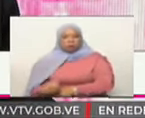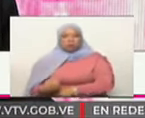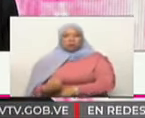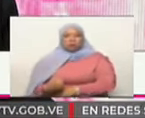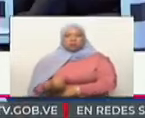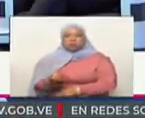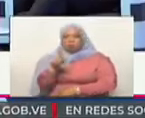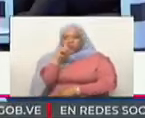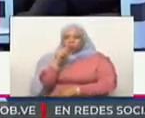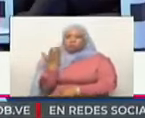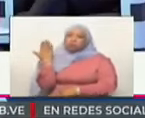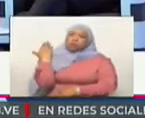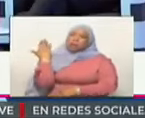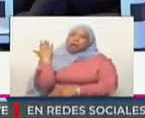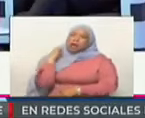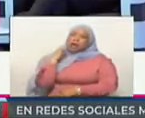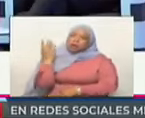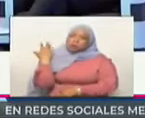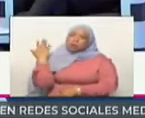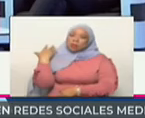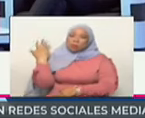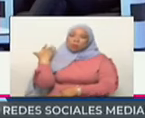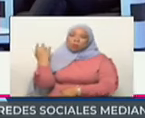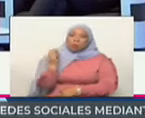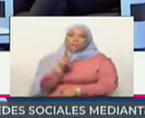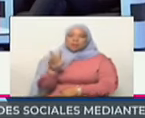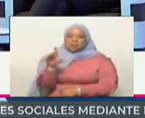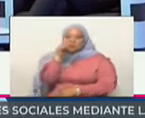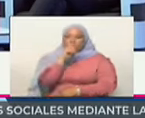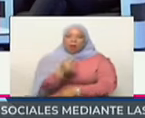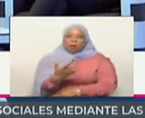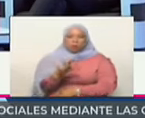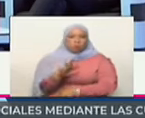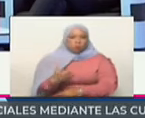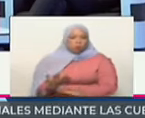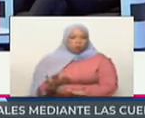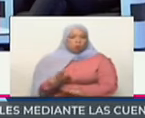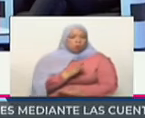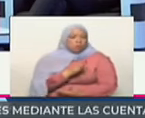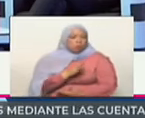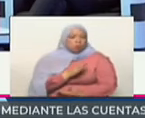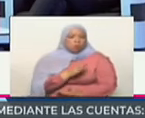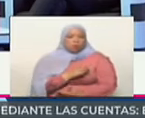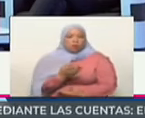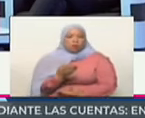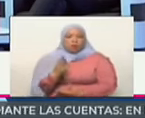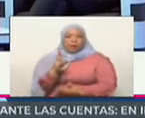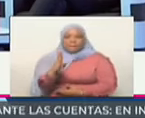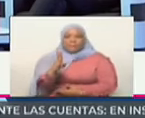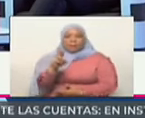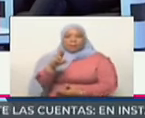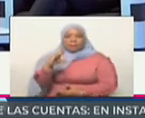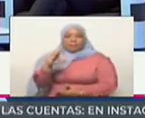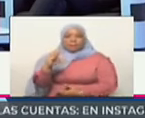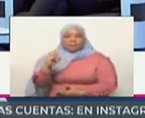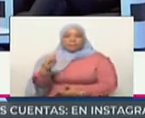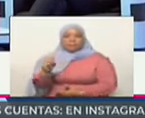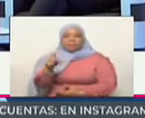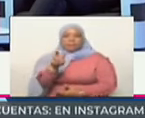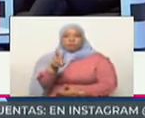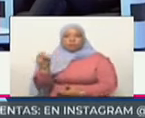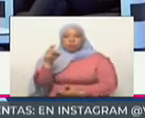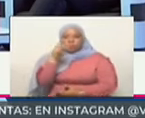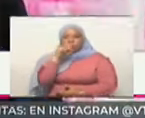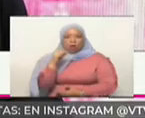hace muchos años. Muchos años, por eso que yo dije, nosotros pertenecemos a los BRICS desde hace